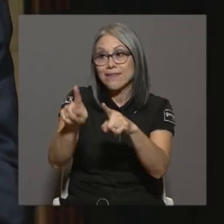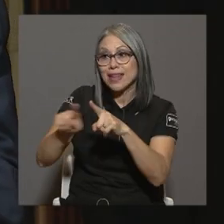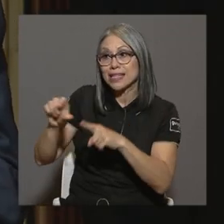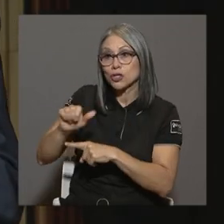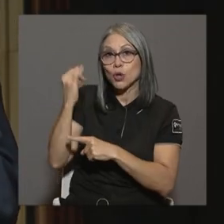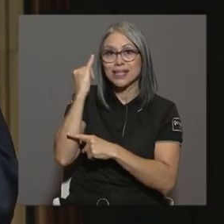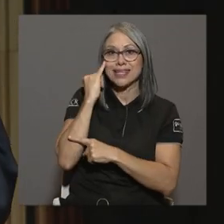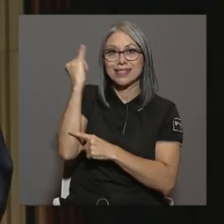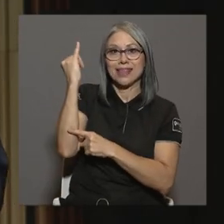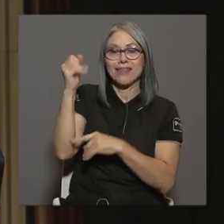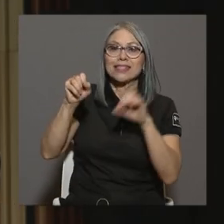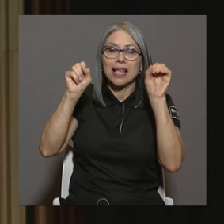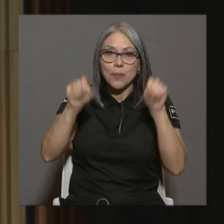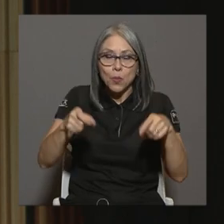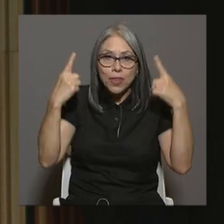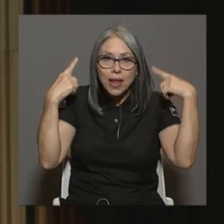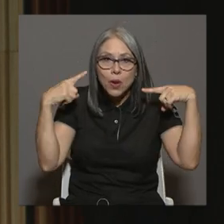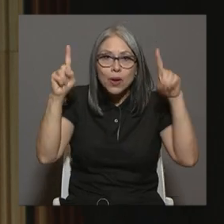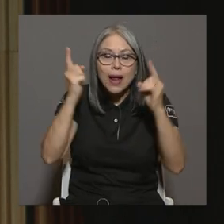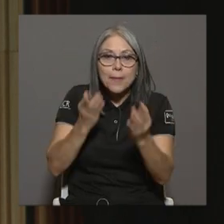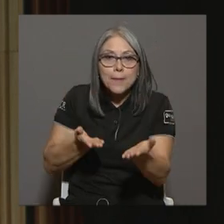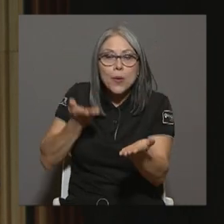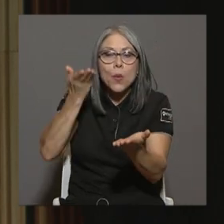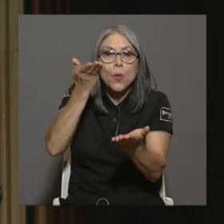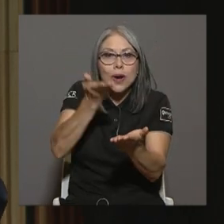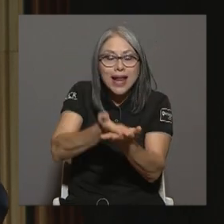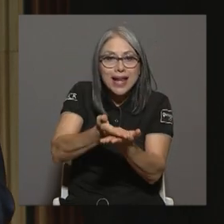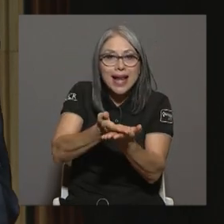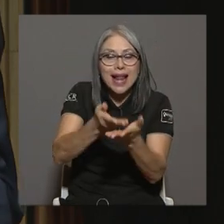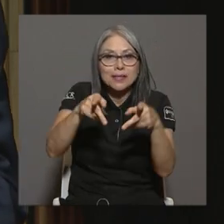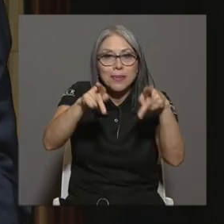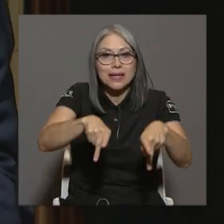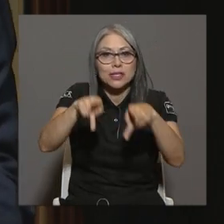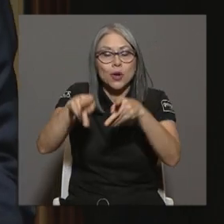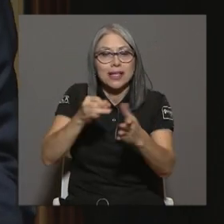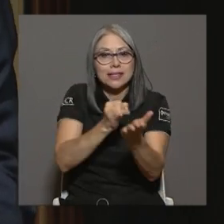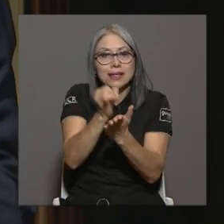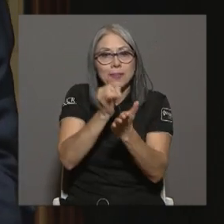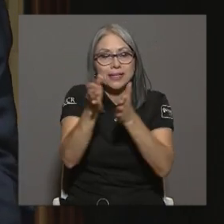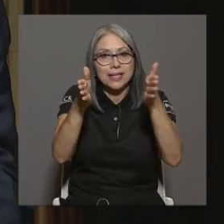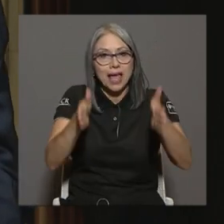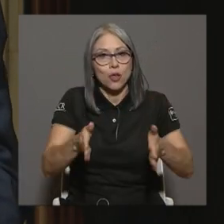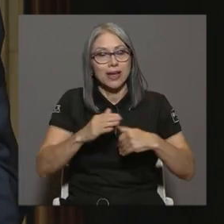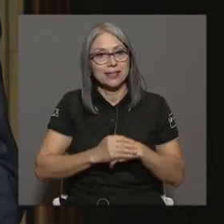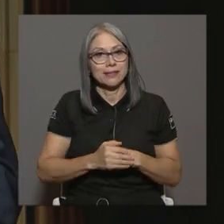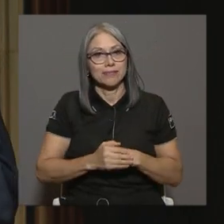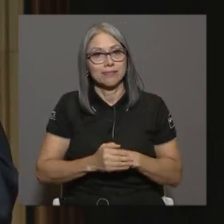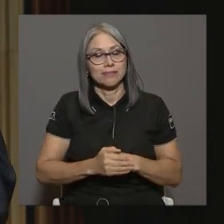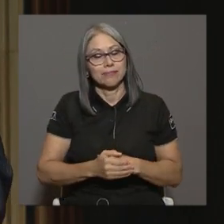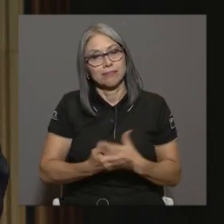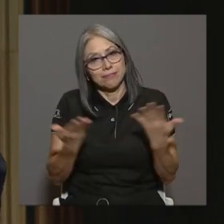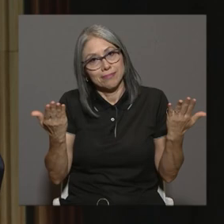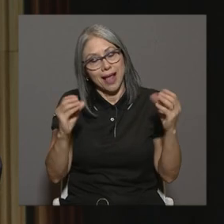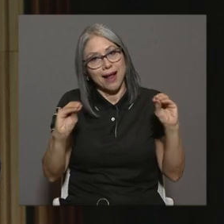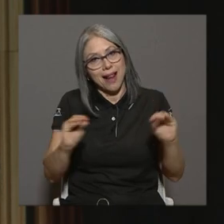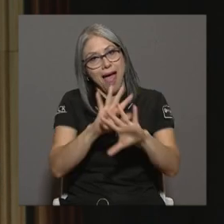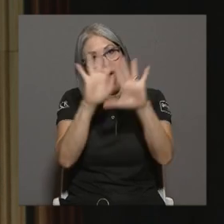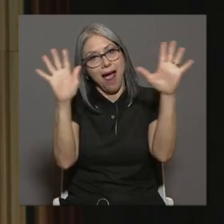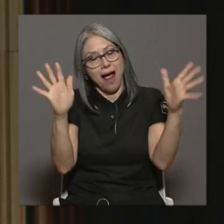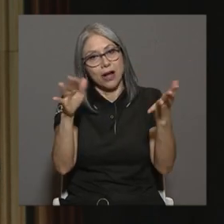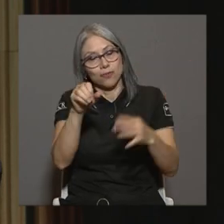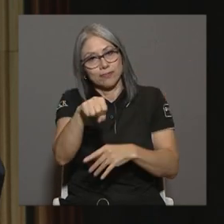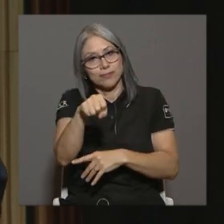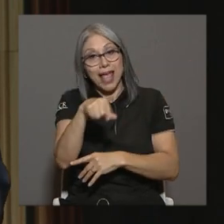iniciativas que puedan llegar a proponer las personas investigadoras. Claro está que este tipo